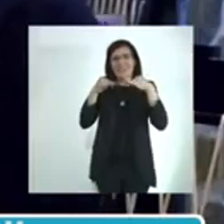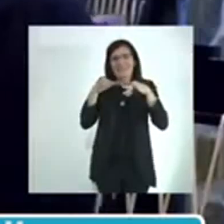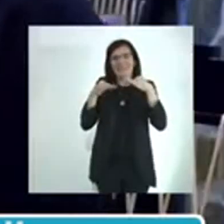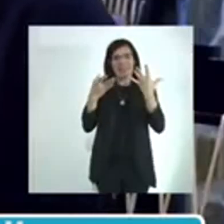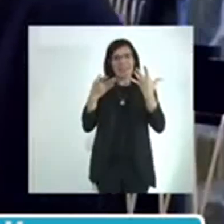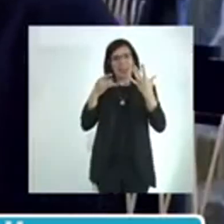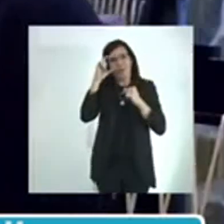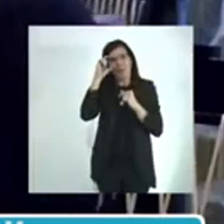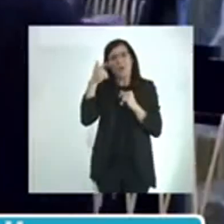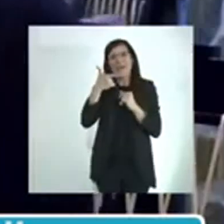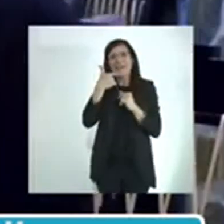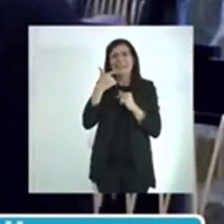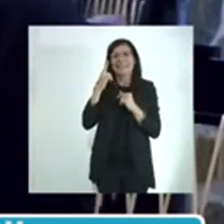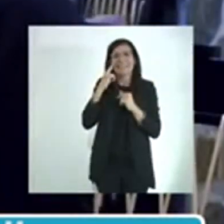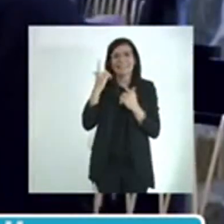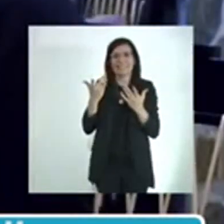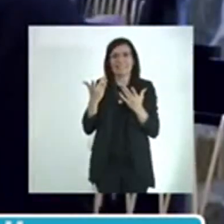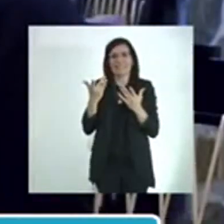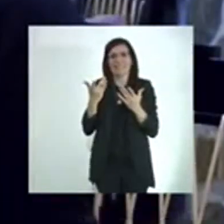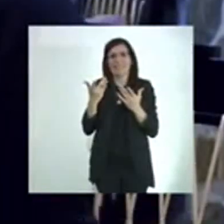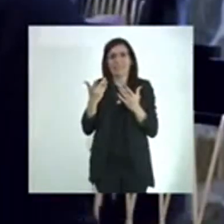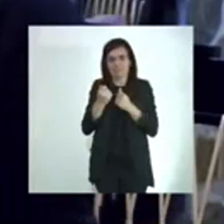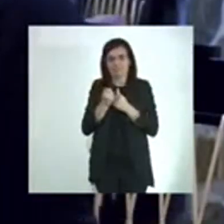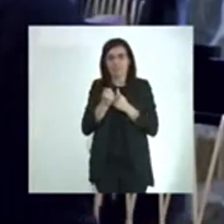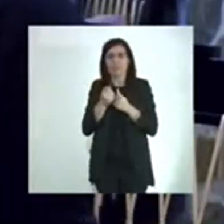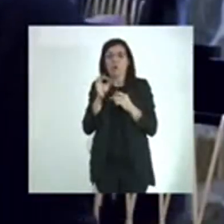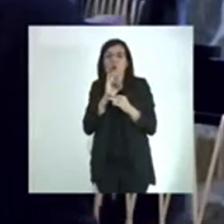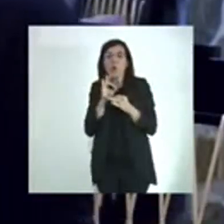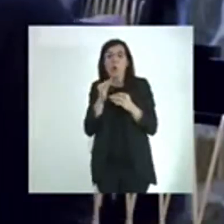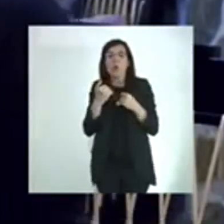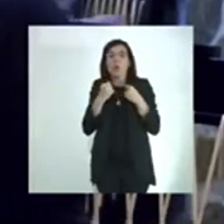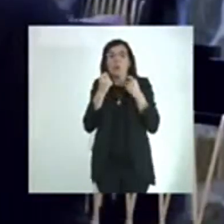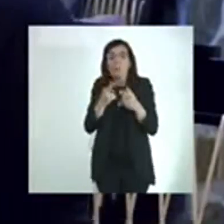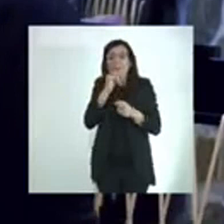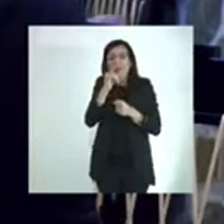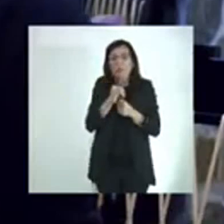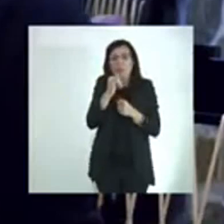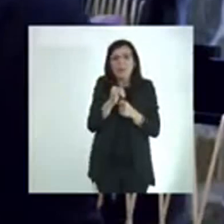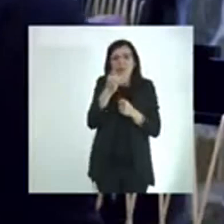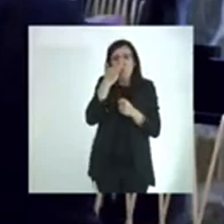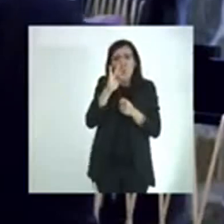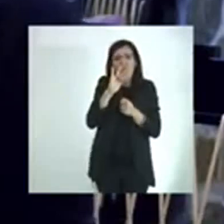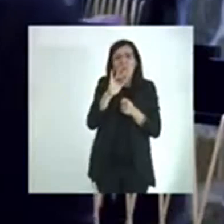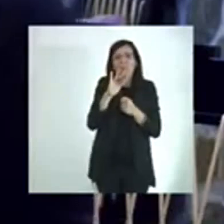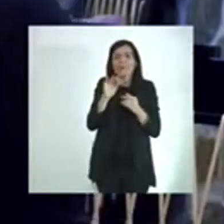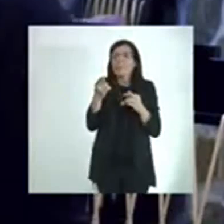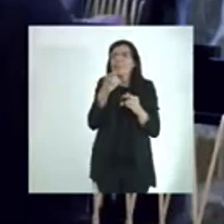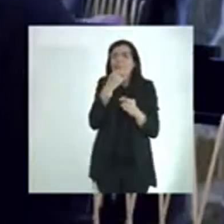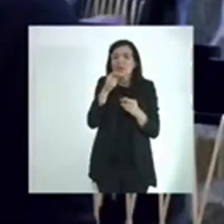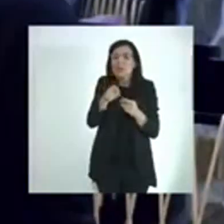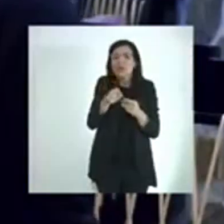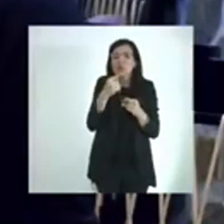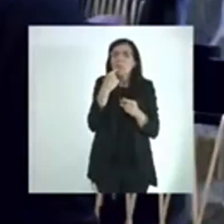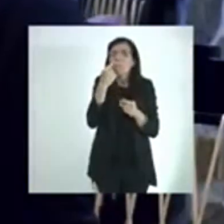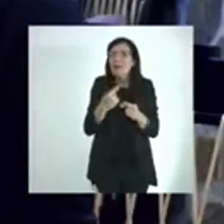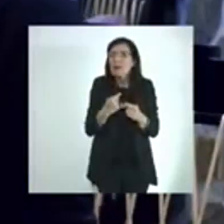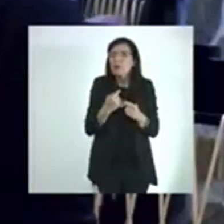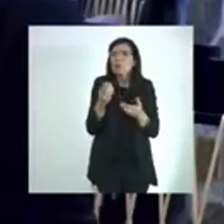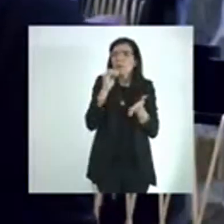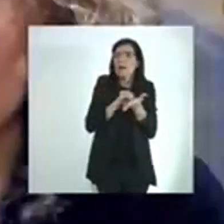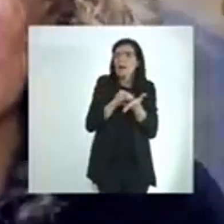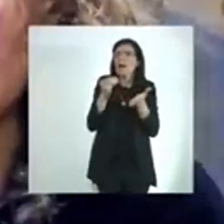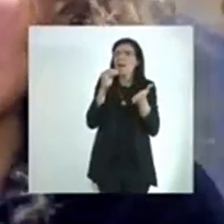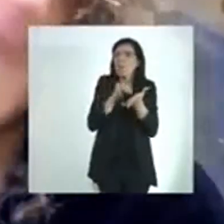del que después no me voy a poder hacer cargo o no voy a poder responderle a esta alumna o a este alumno que tiene una